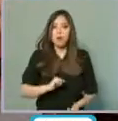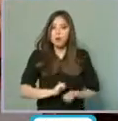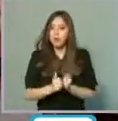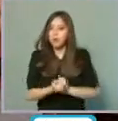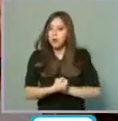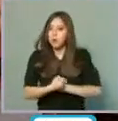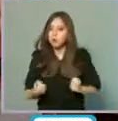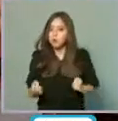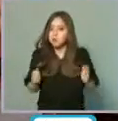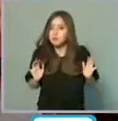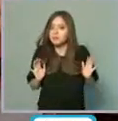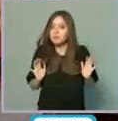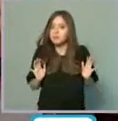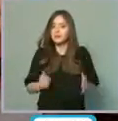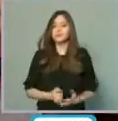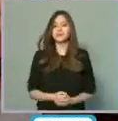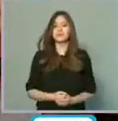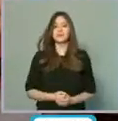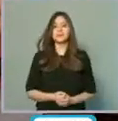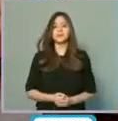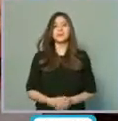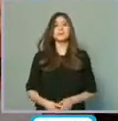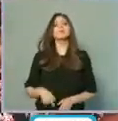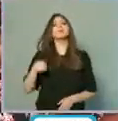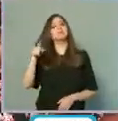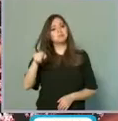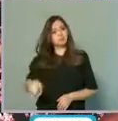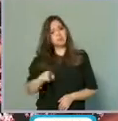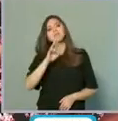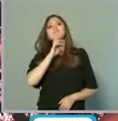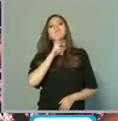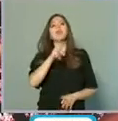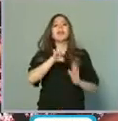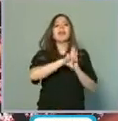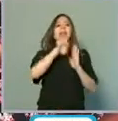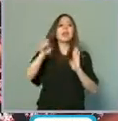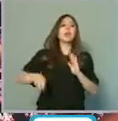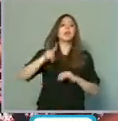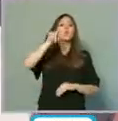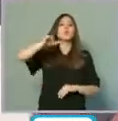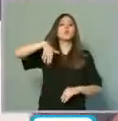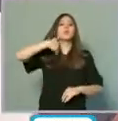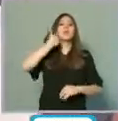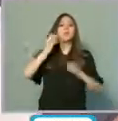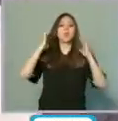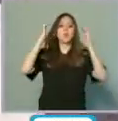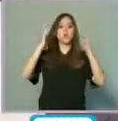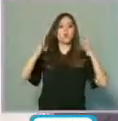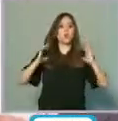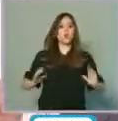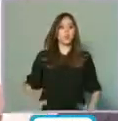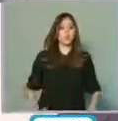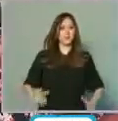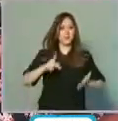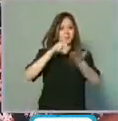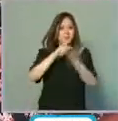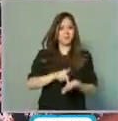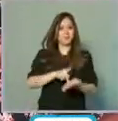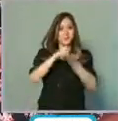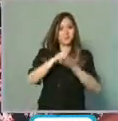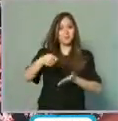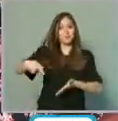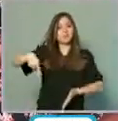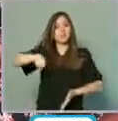No, como palomita. Fíjense que es una excelente alternativa cuando nosotros queremos cuidar el peso. ¿Por qué? Porque como tiene un